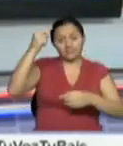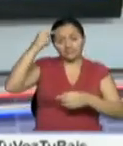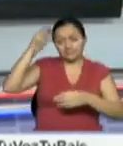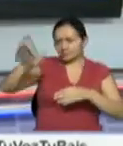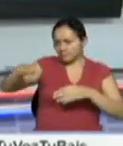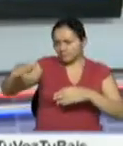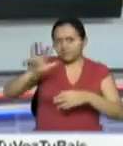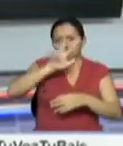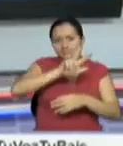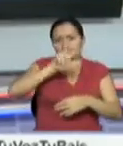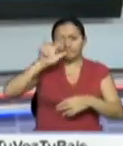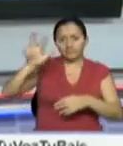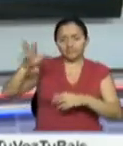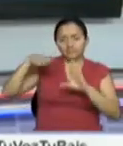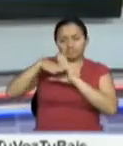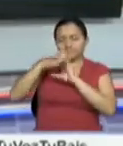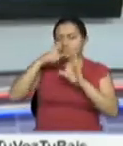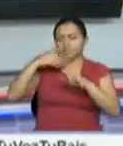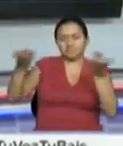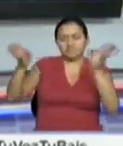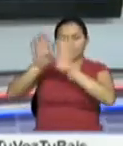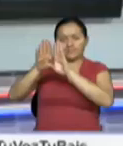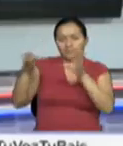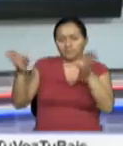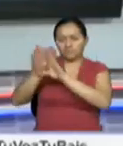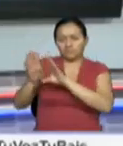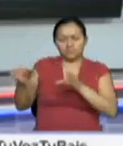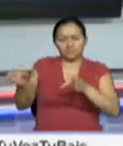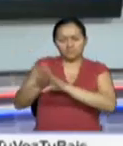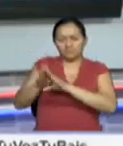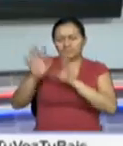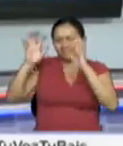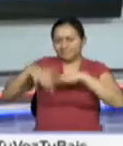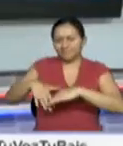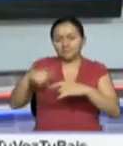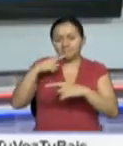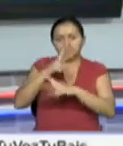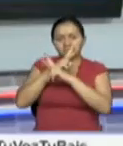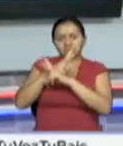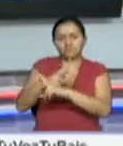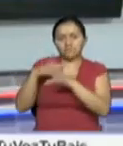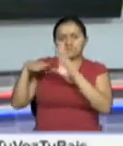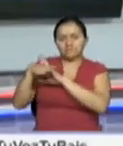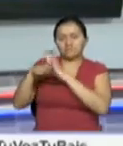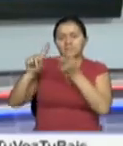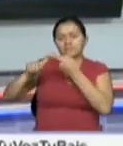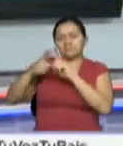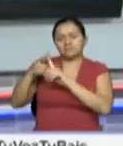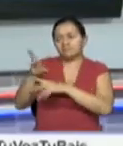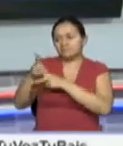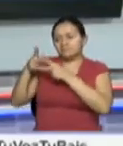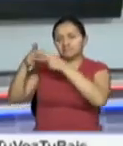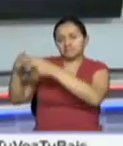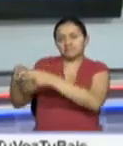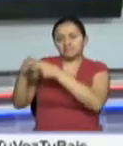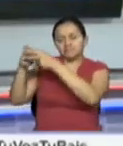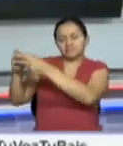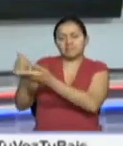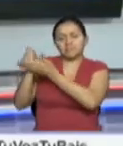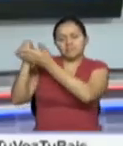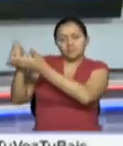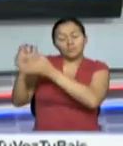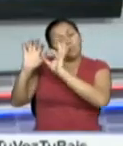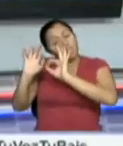33 entidades financieras. La intención siempre fue proteger a la banca privada, a la cual pertenecían o